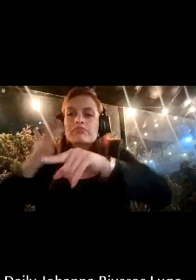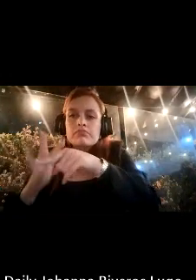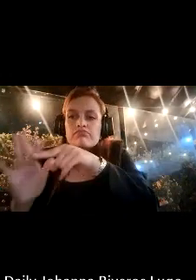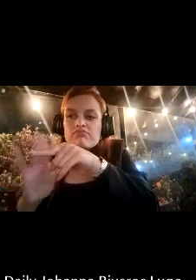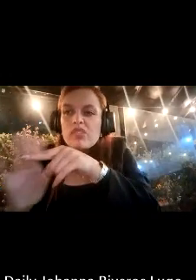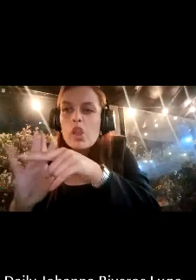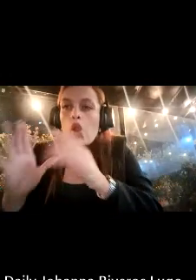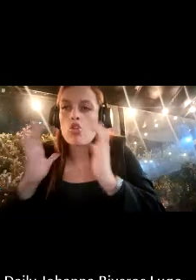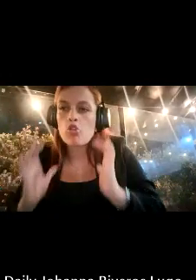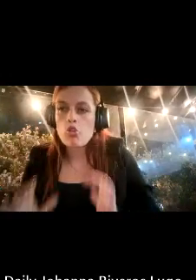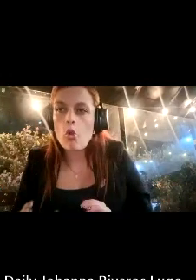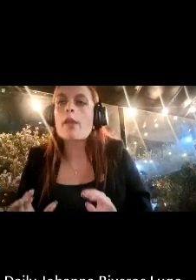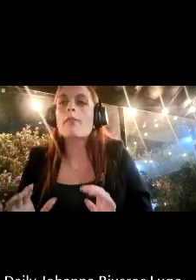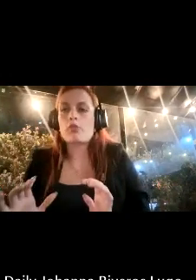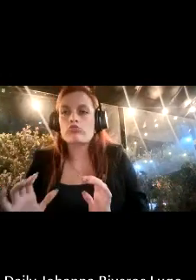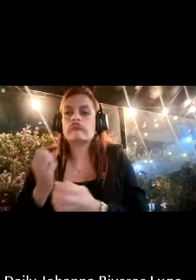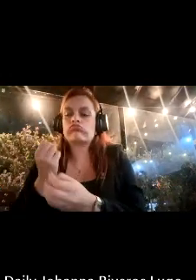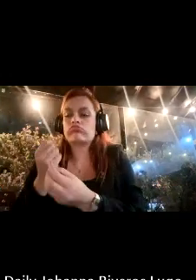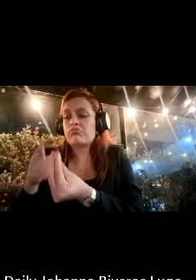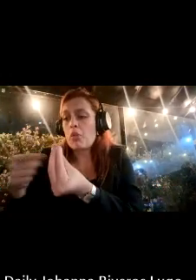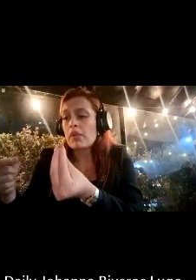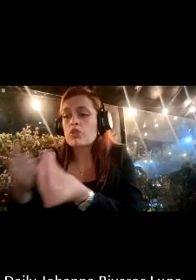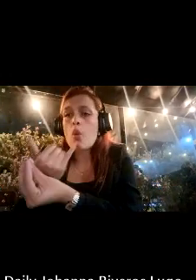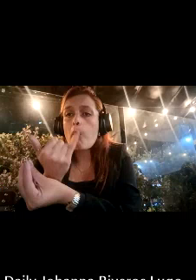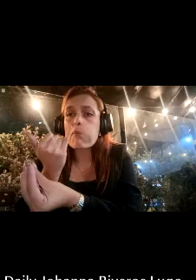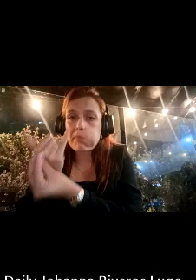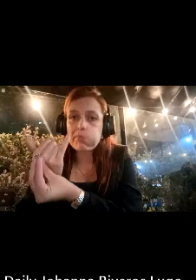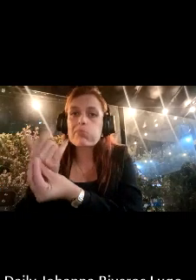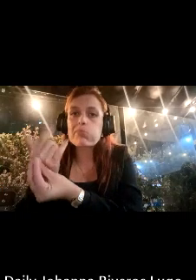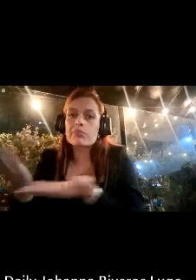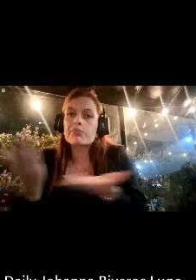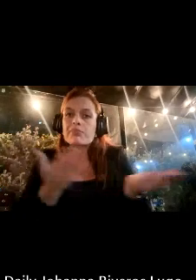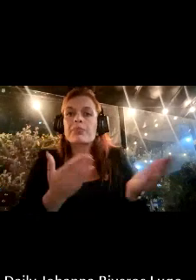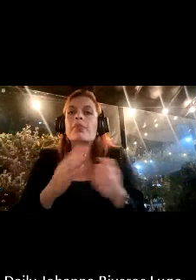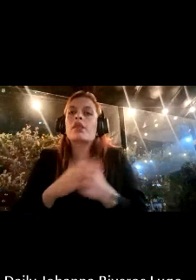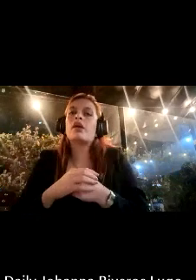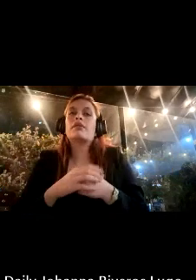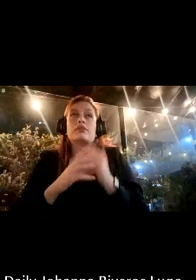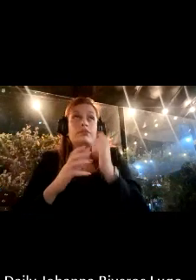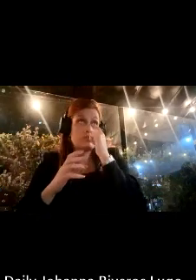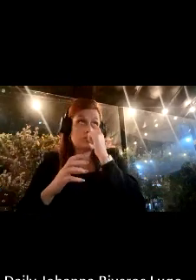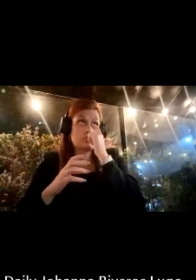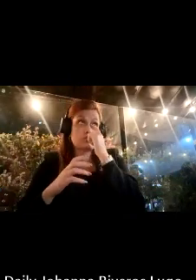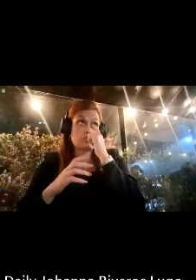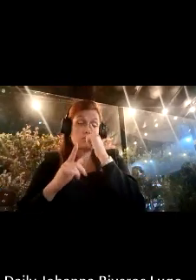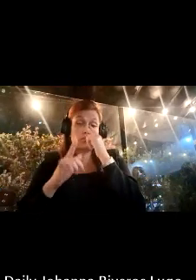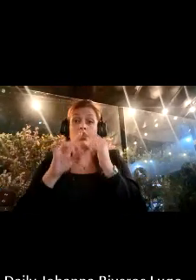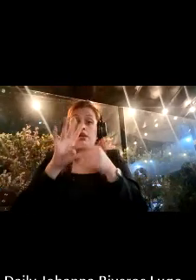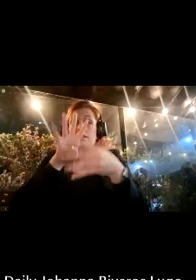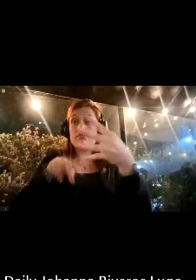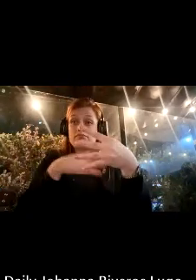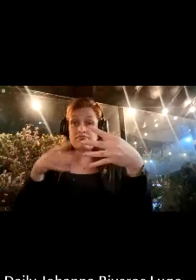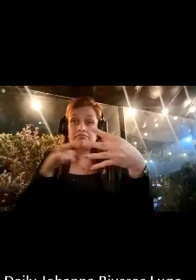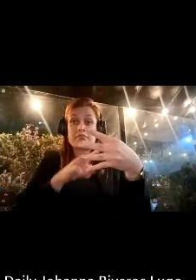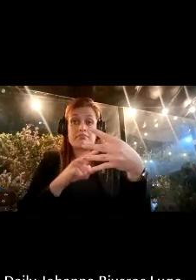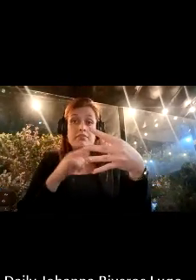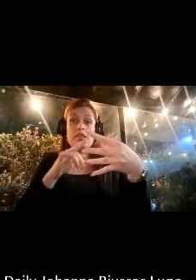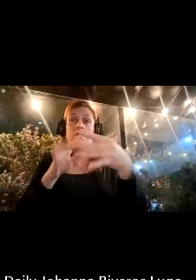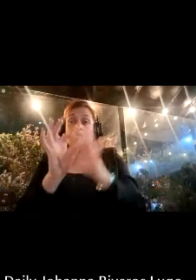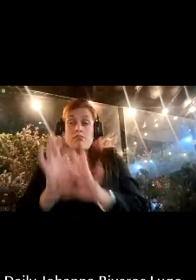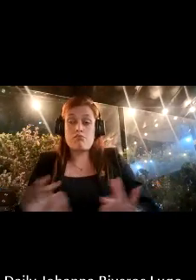sólidos. Y acá continuamos con algo muy importante también, y